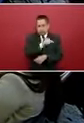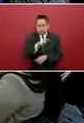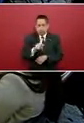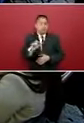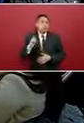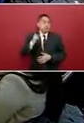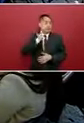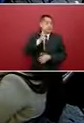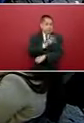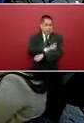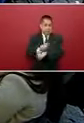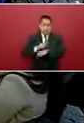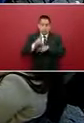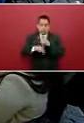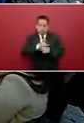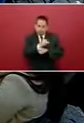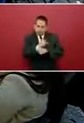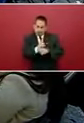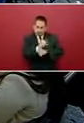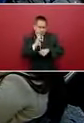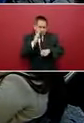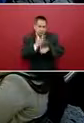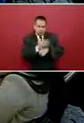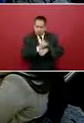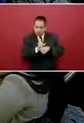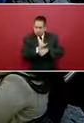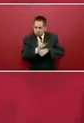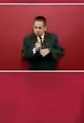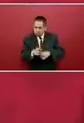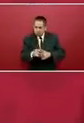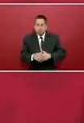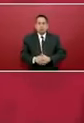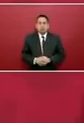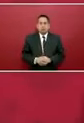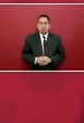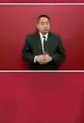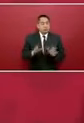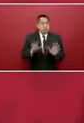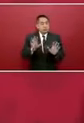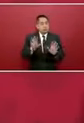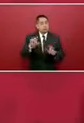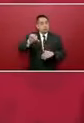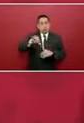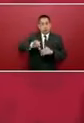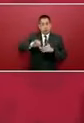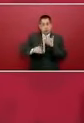exdelegados también la responsabilidad que tengan? Sí, hoy en la mañana